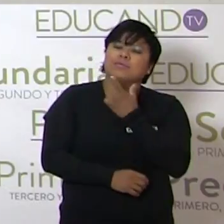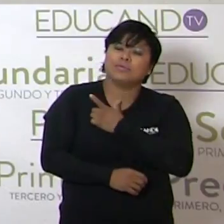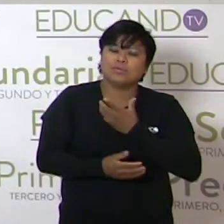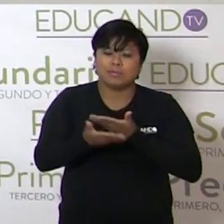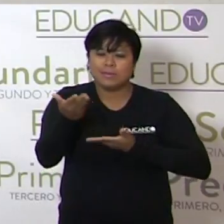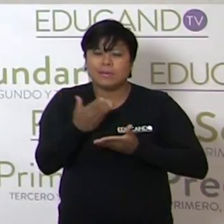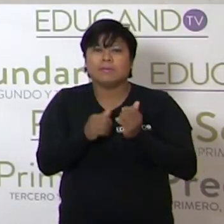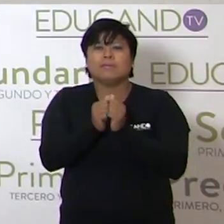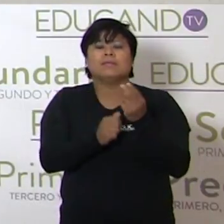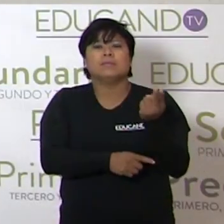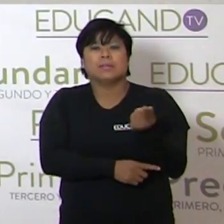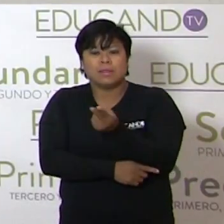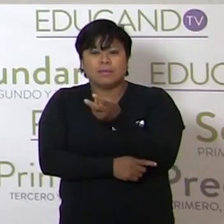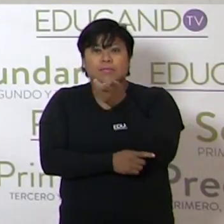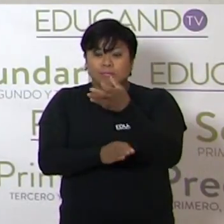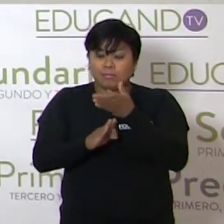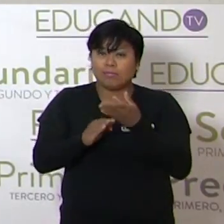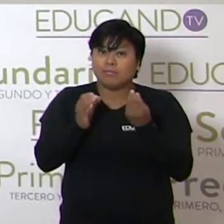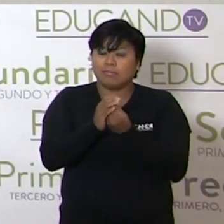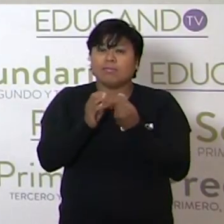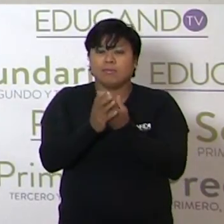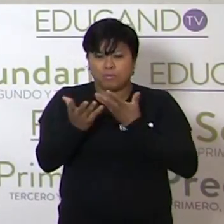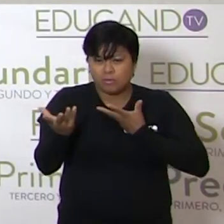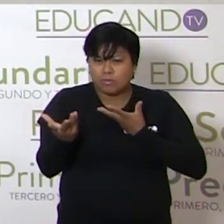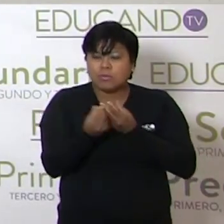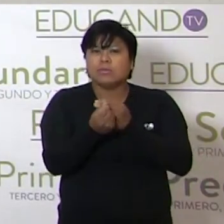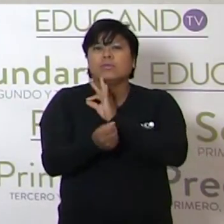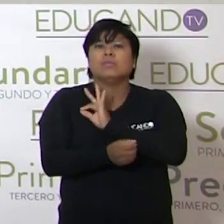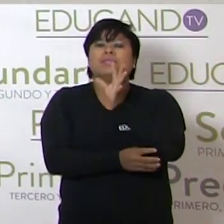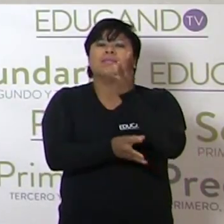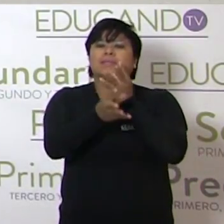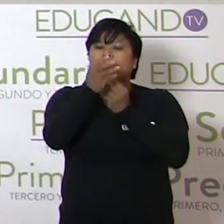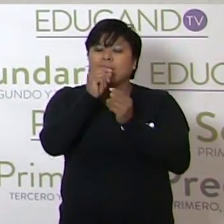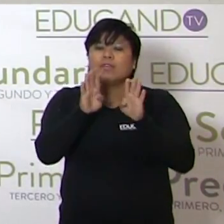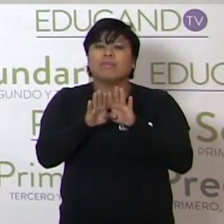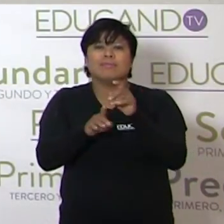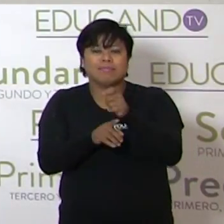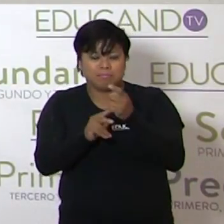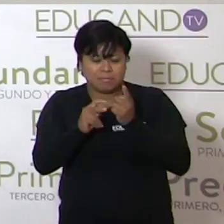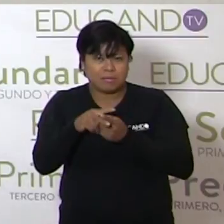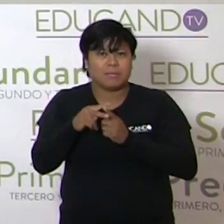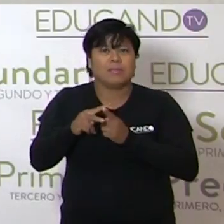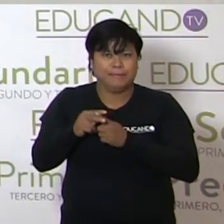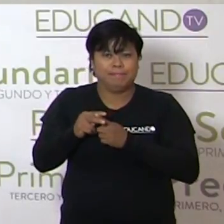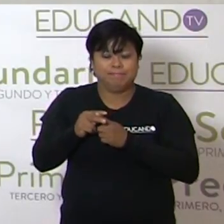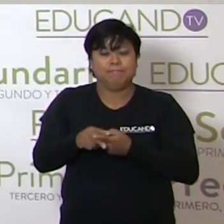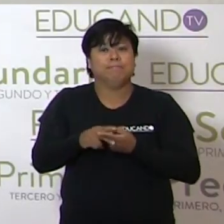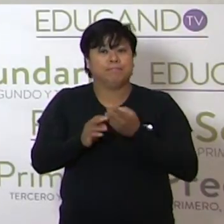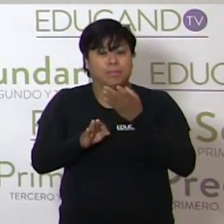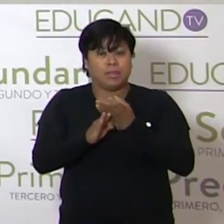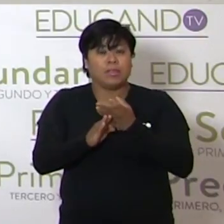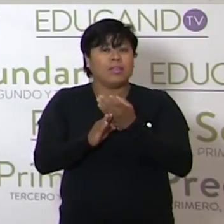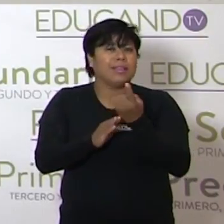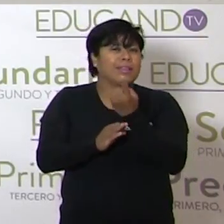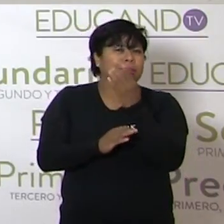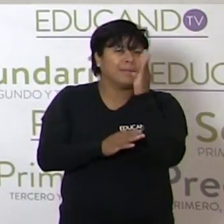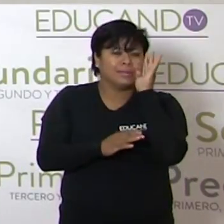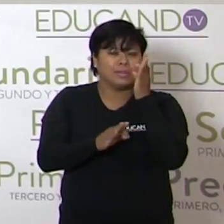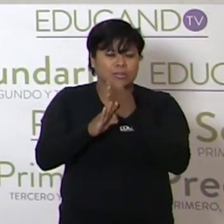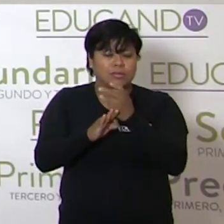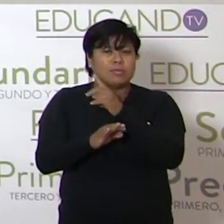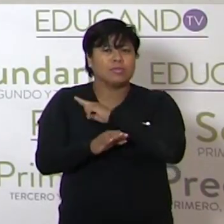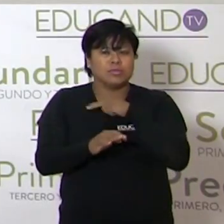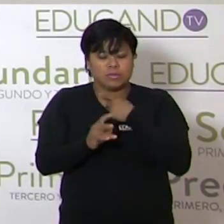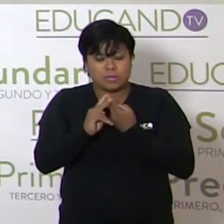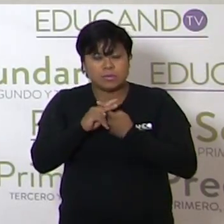compartir con ustedes estas sesiones donde juntos aprendemos el maravilloso mundo de las matemáticas. ¿Qué les parece si vayamos a abordar el